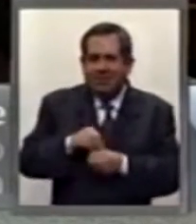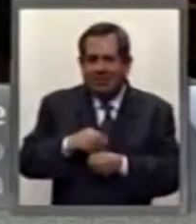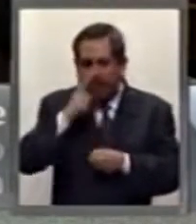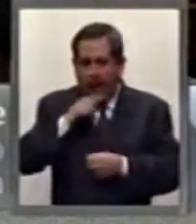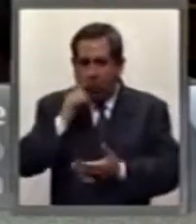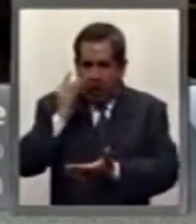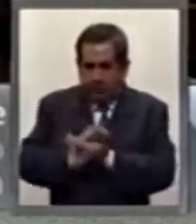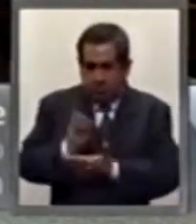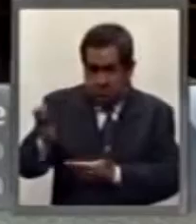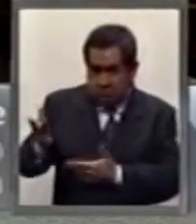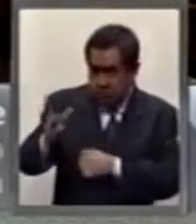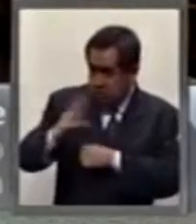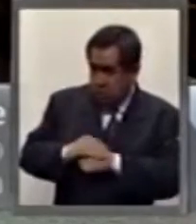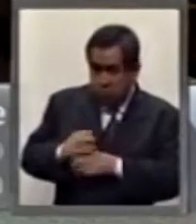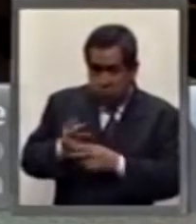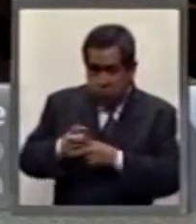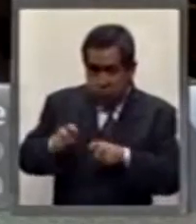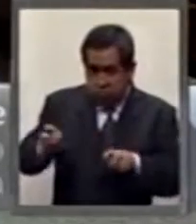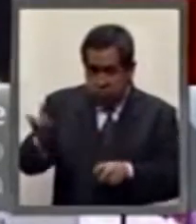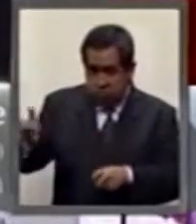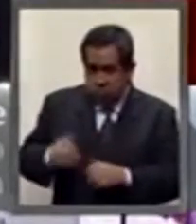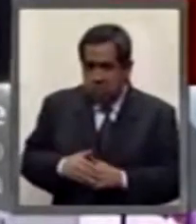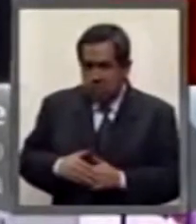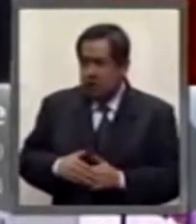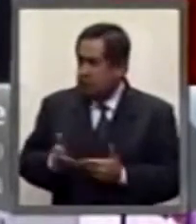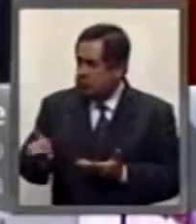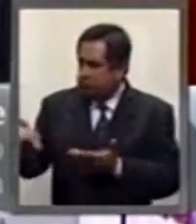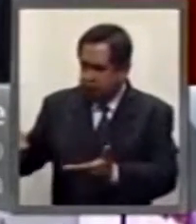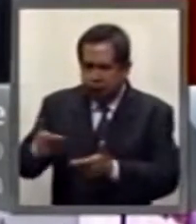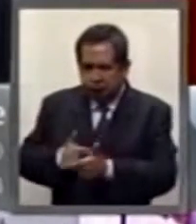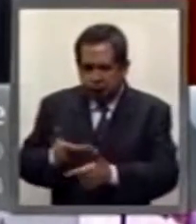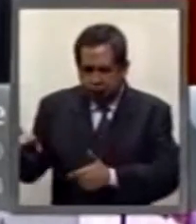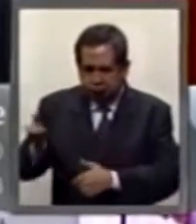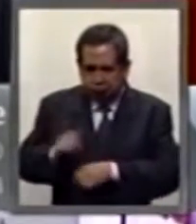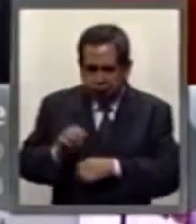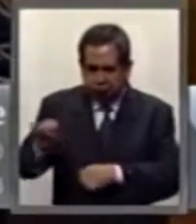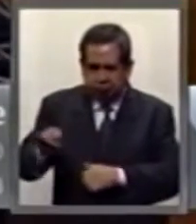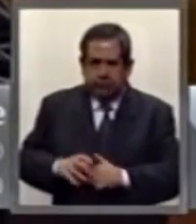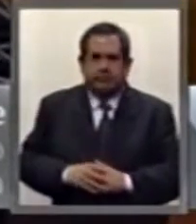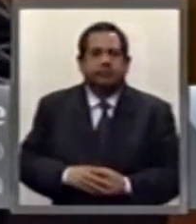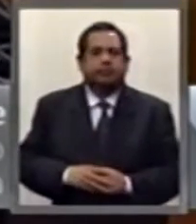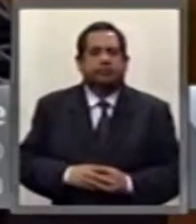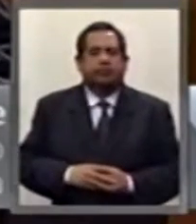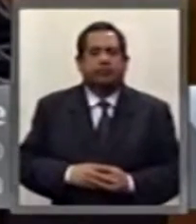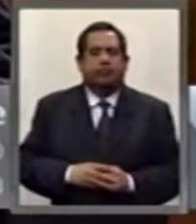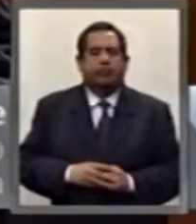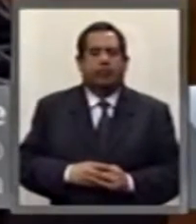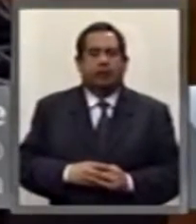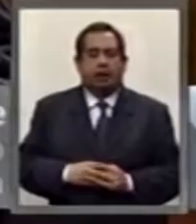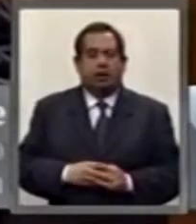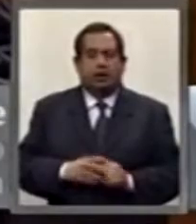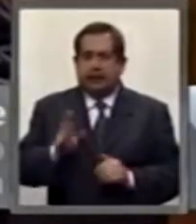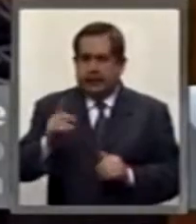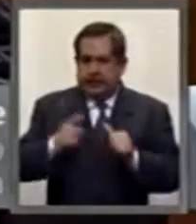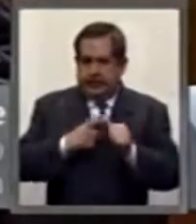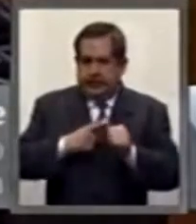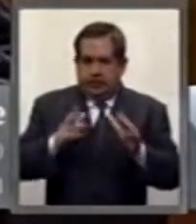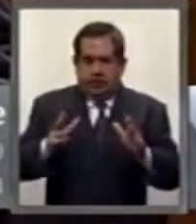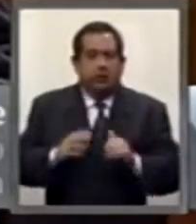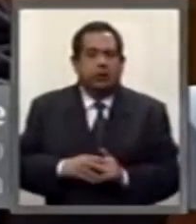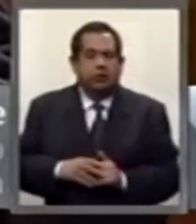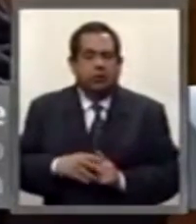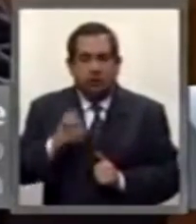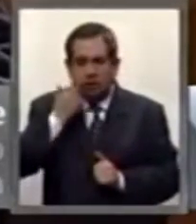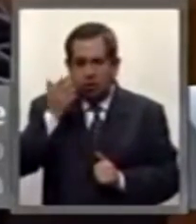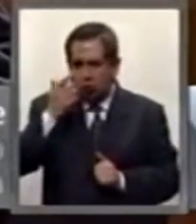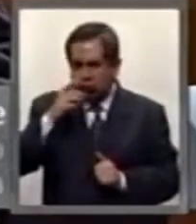de una vez, si ustedes lo autorizaran. Adelante, senador. Bueno, antes que nada,